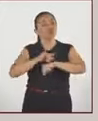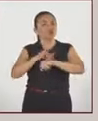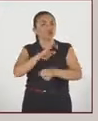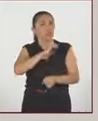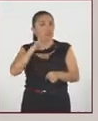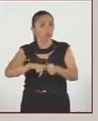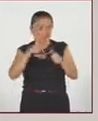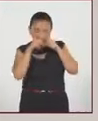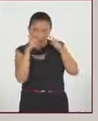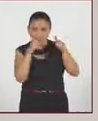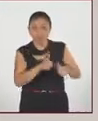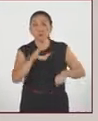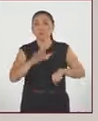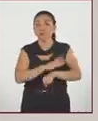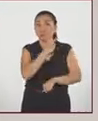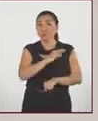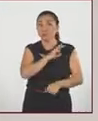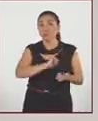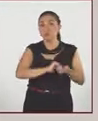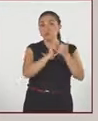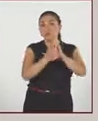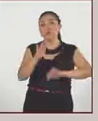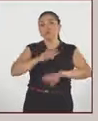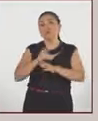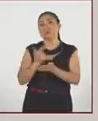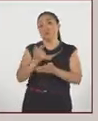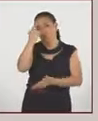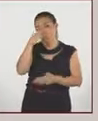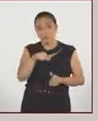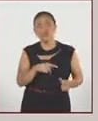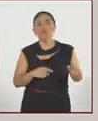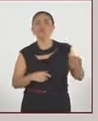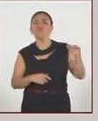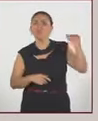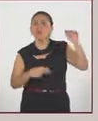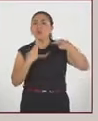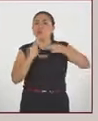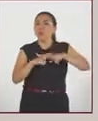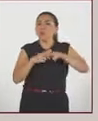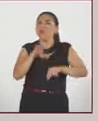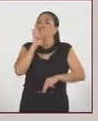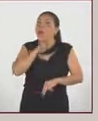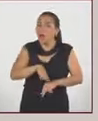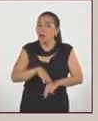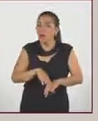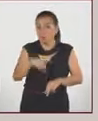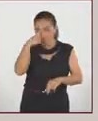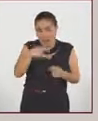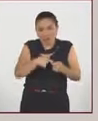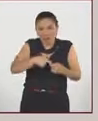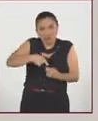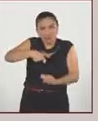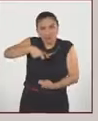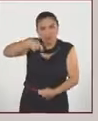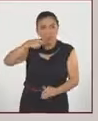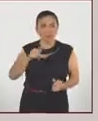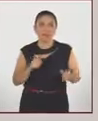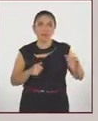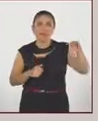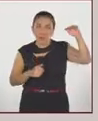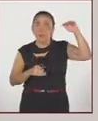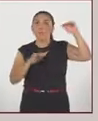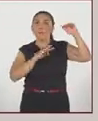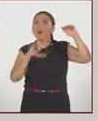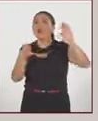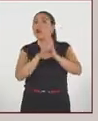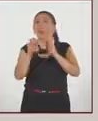especialista porque pueden afectar el desarrollo de los huesos, ¿no? De donde crecen los huesos, incluso pudiendo quedar una extremidad